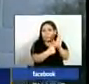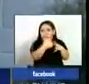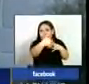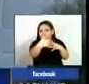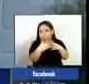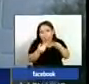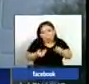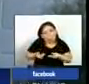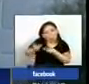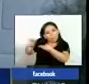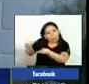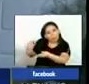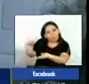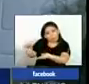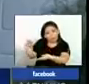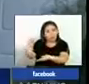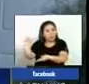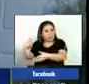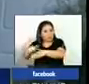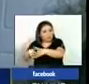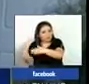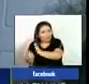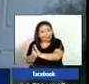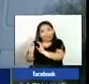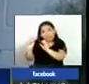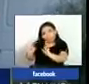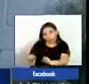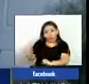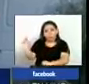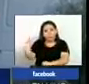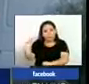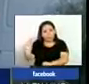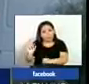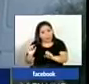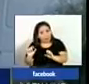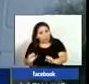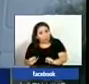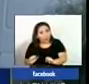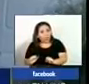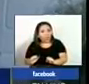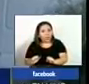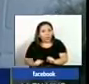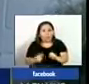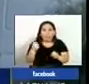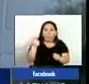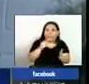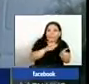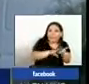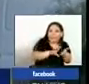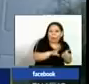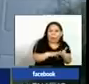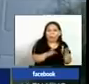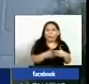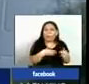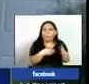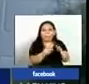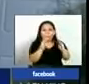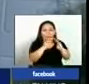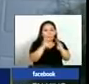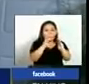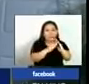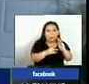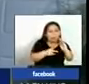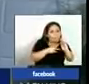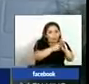Junta de Gobierno para que se autorice que podamos diferir o no desconectar a la población en un lapso de 12 meses